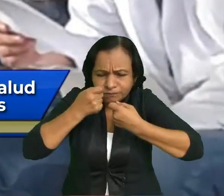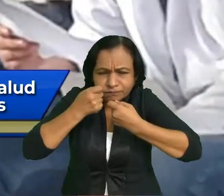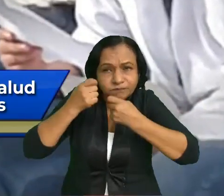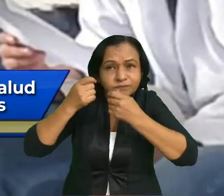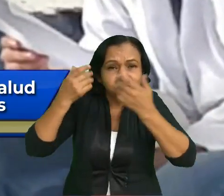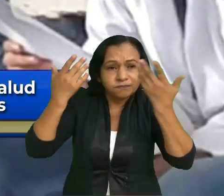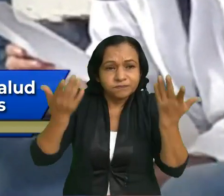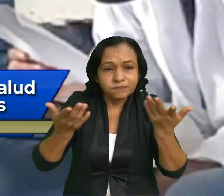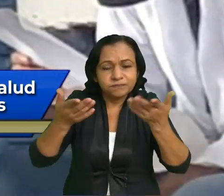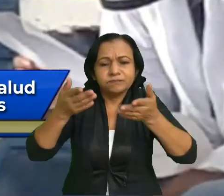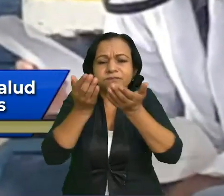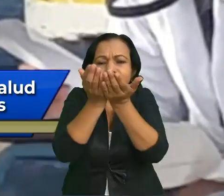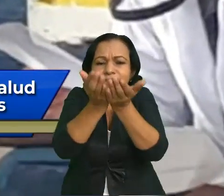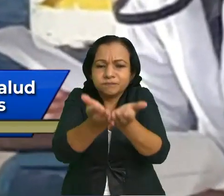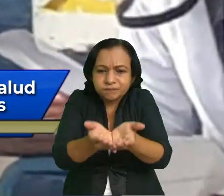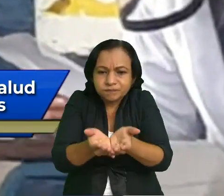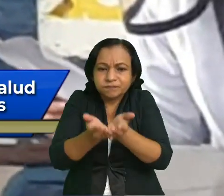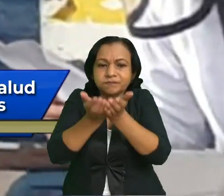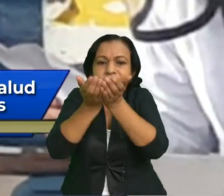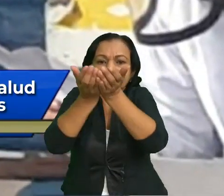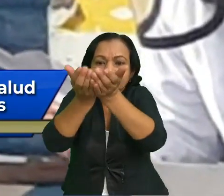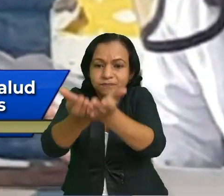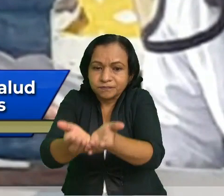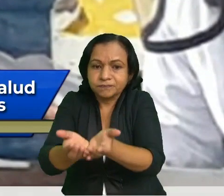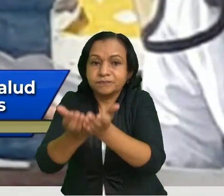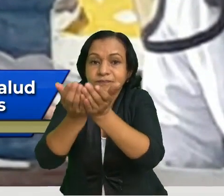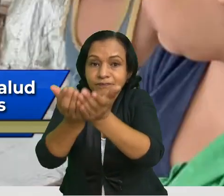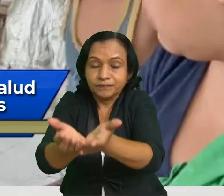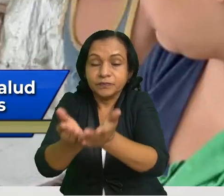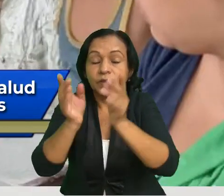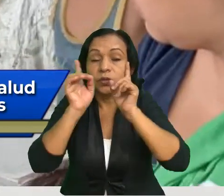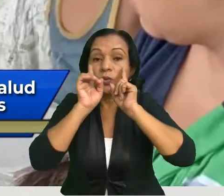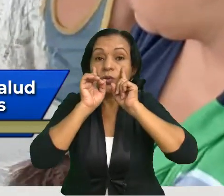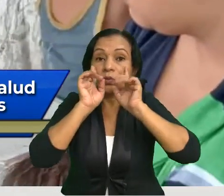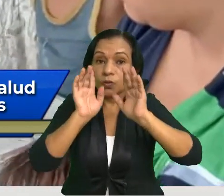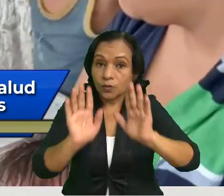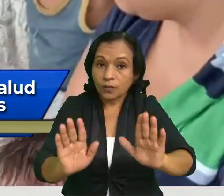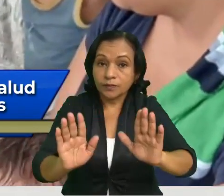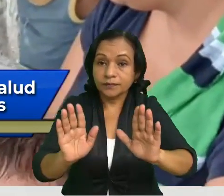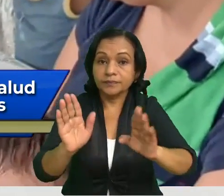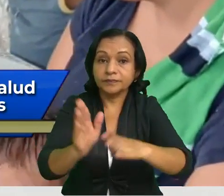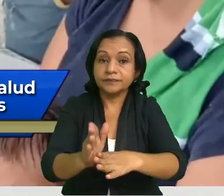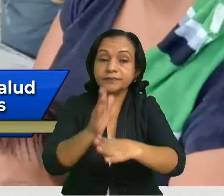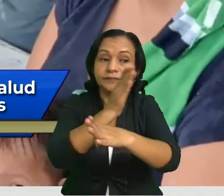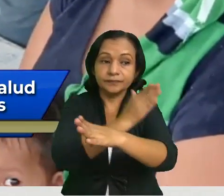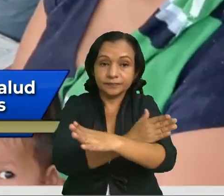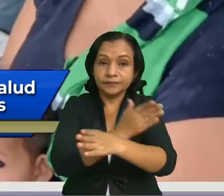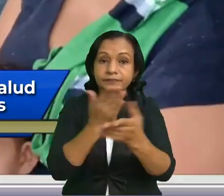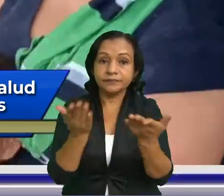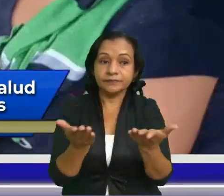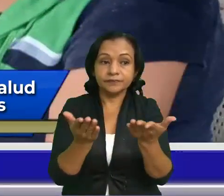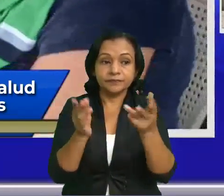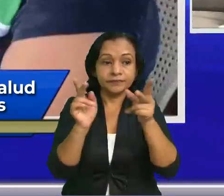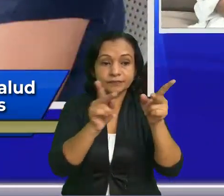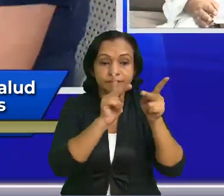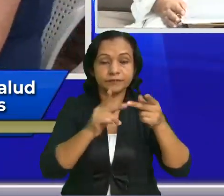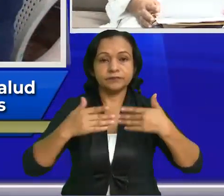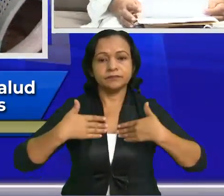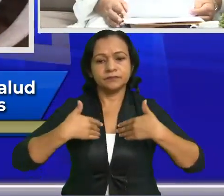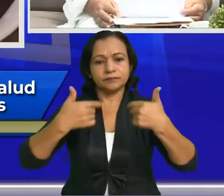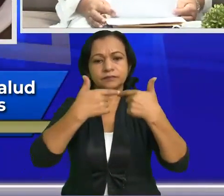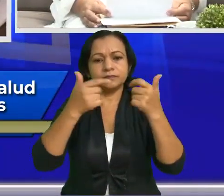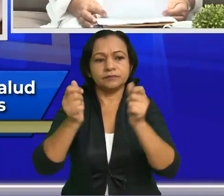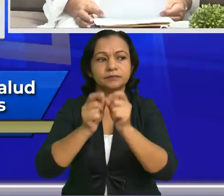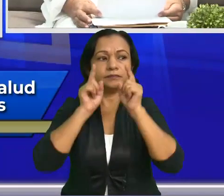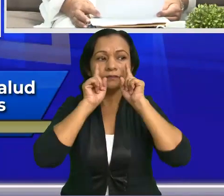van llevando viendo las medidas preventivas no porque como te decía el personal de salud tiene su equipo de